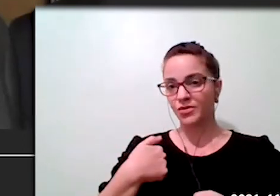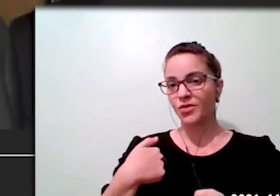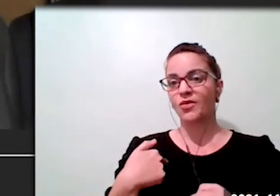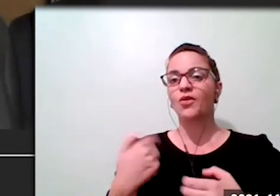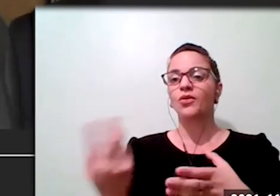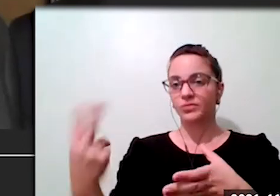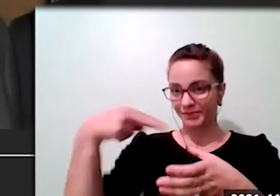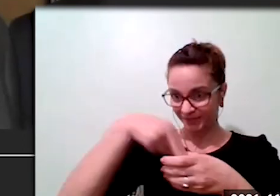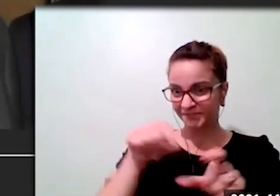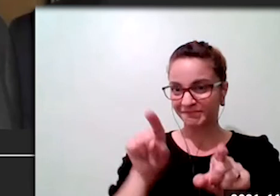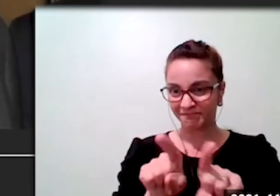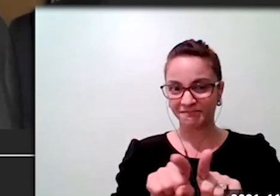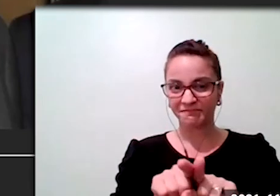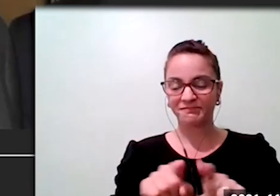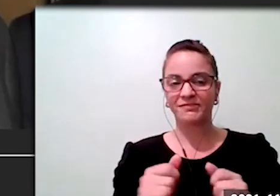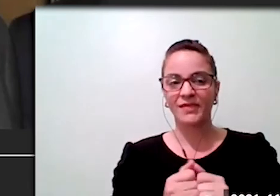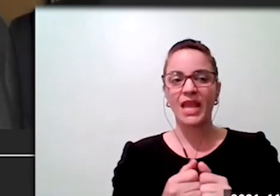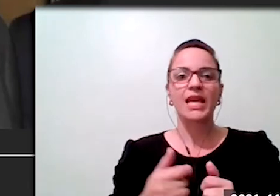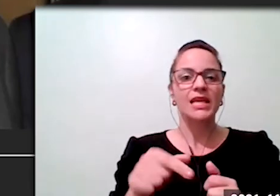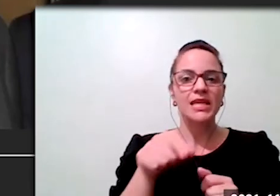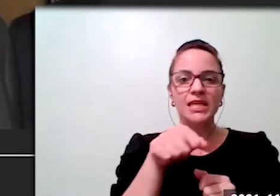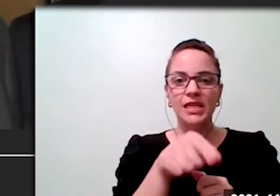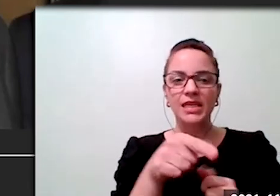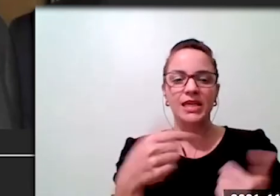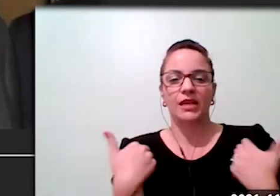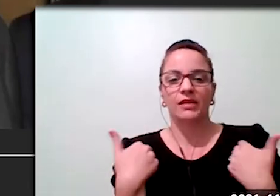parte, y ha tenido innumerables